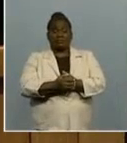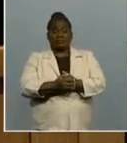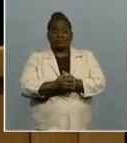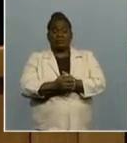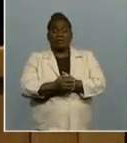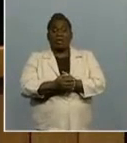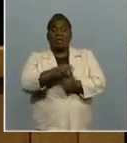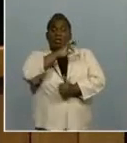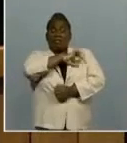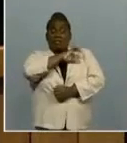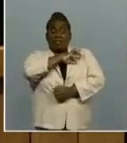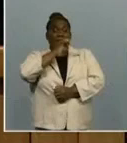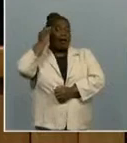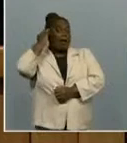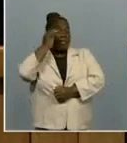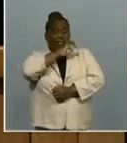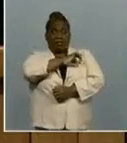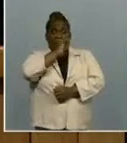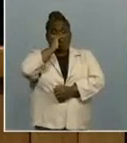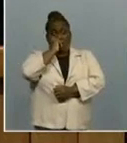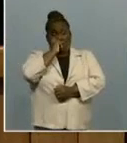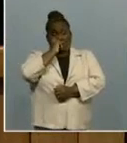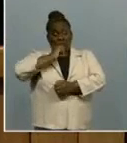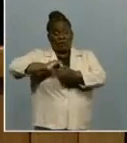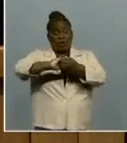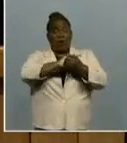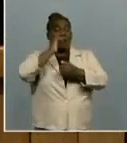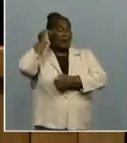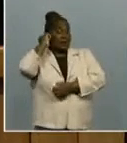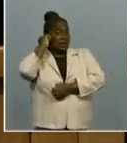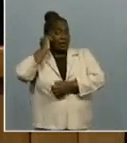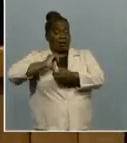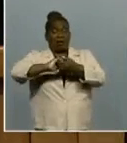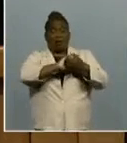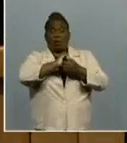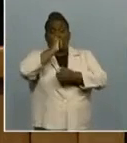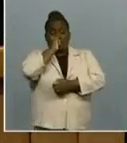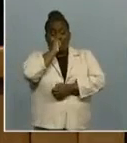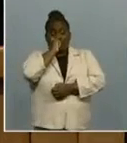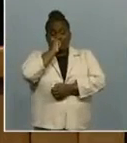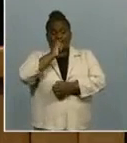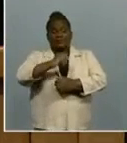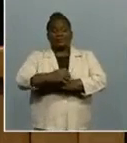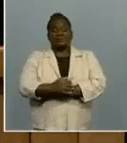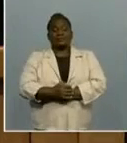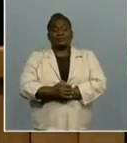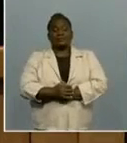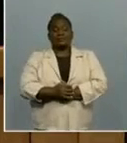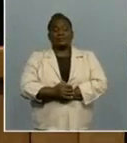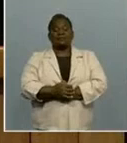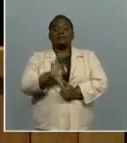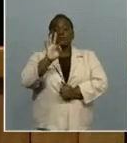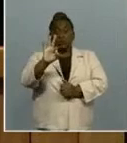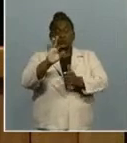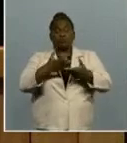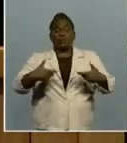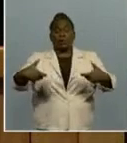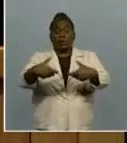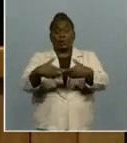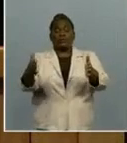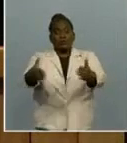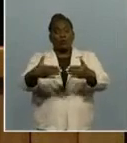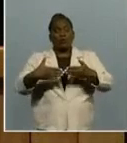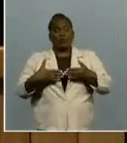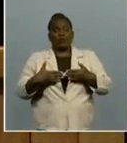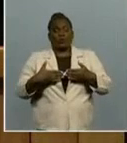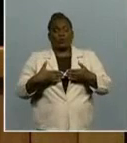delegadas y delegados compañeras y compañeros del octavo congreso concluye